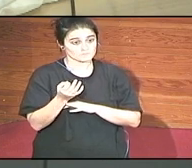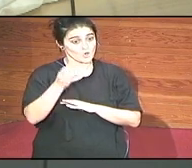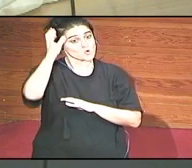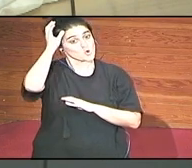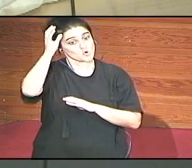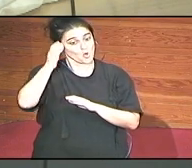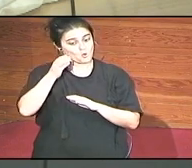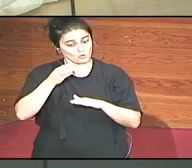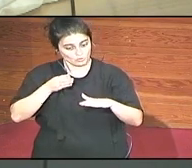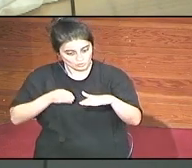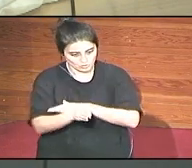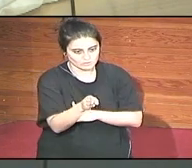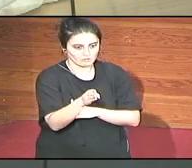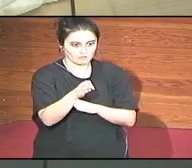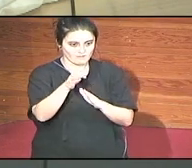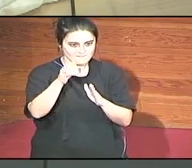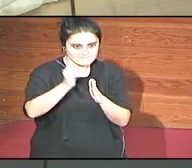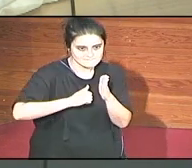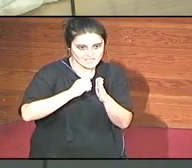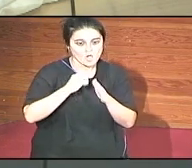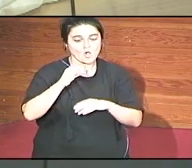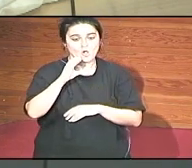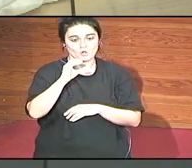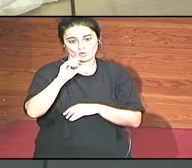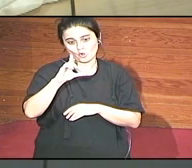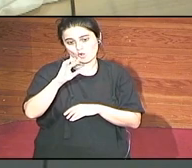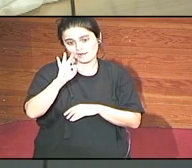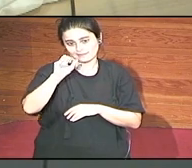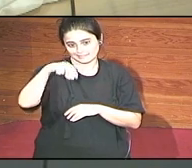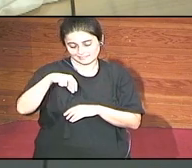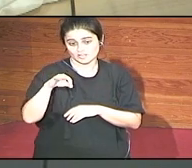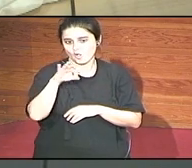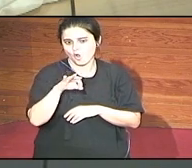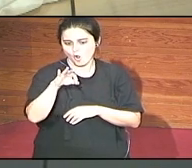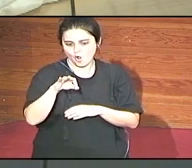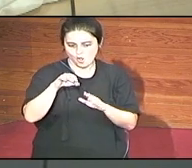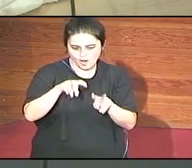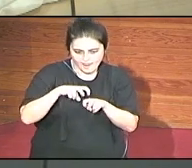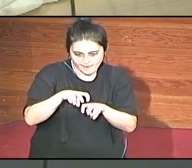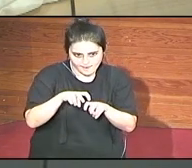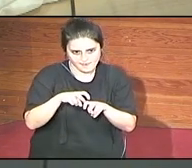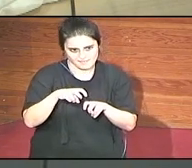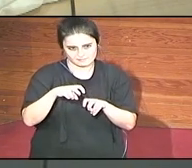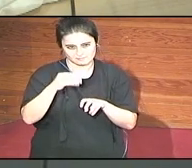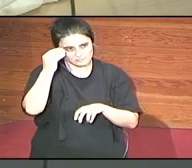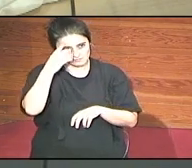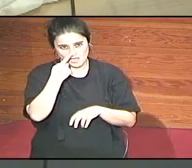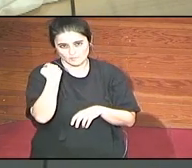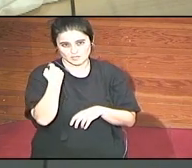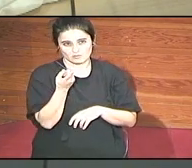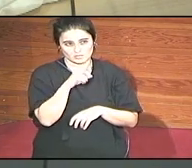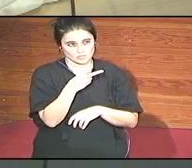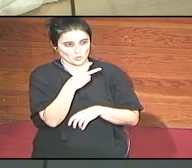saca coltán saca oro ahora no me acuerdo de las cifras pero el año pasado creo que eran 120 millones de toneladas